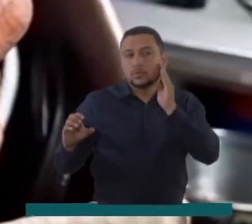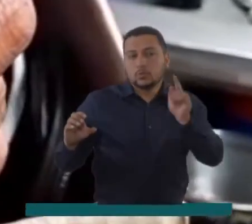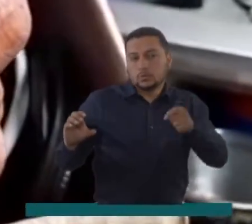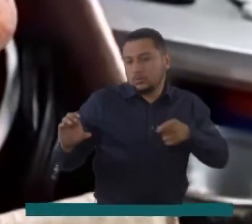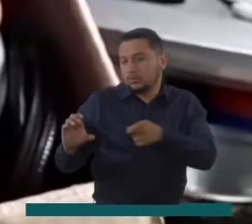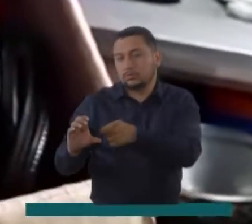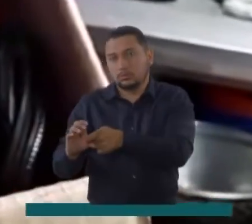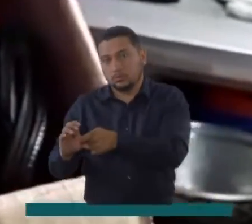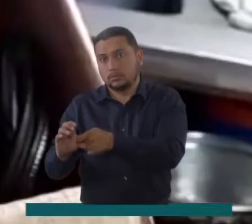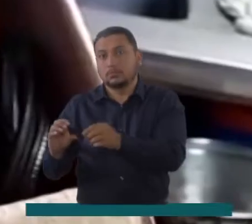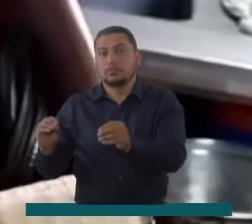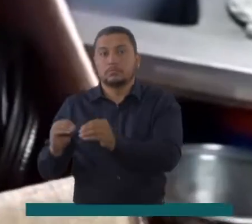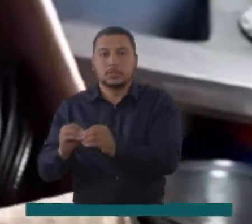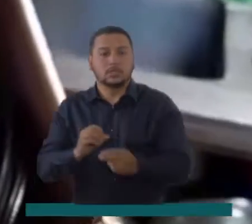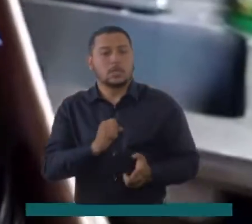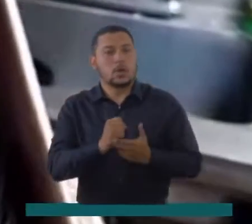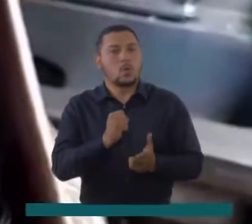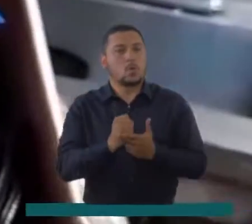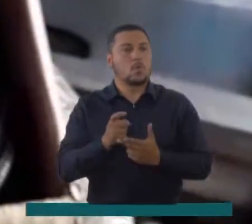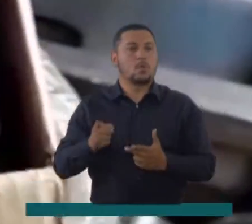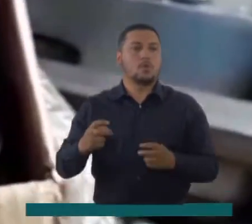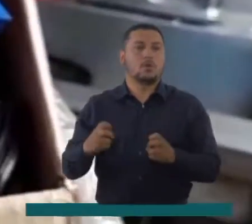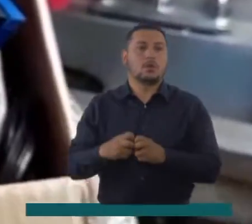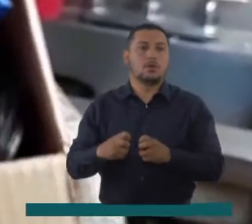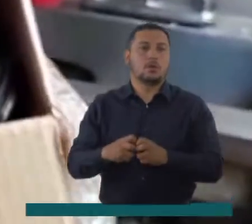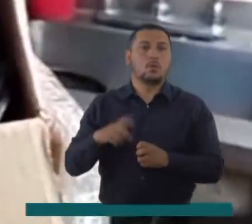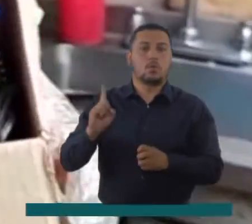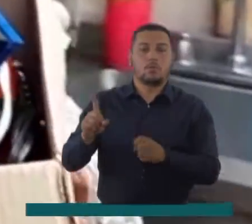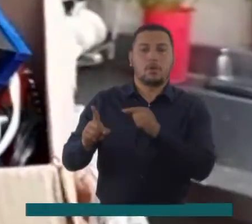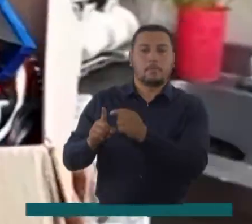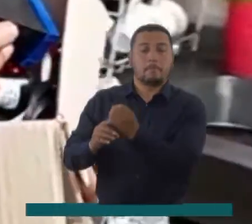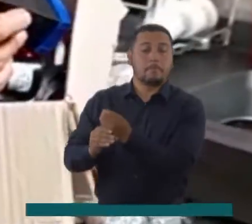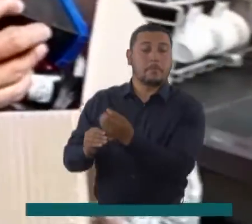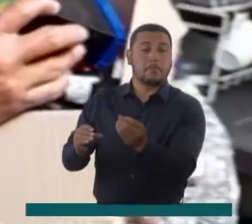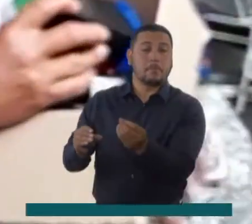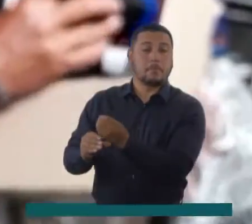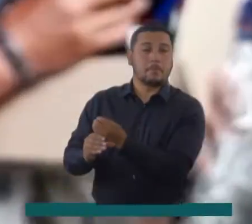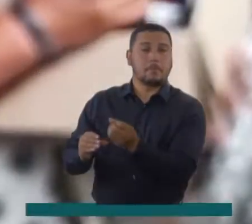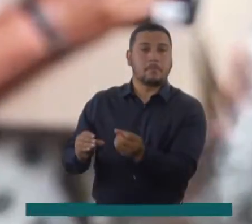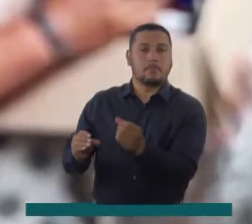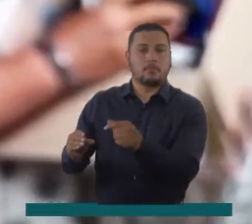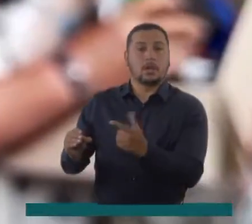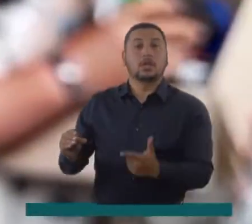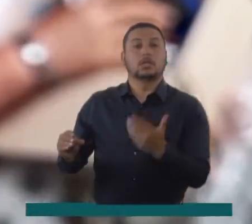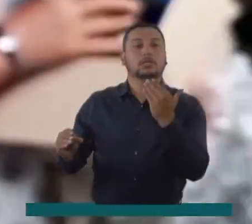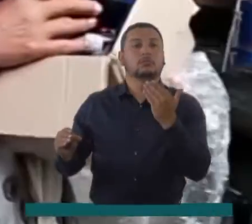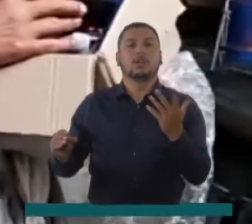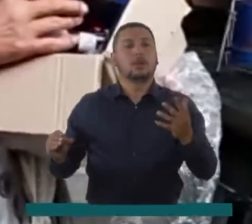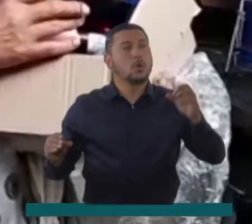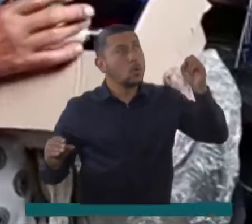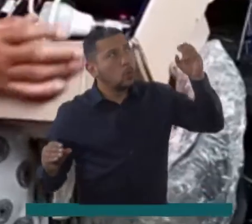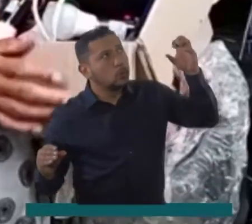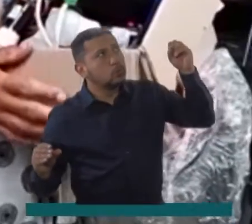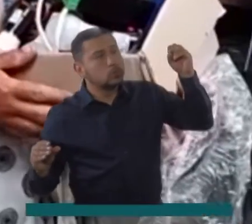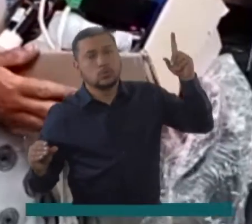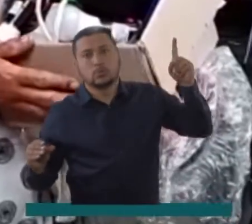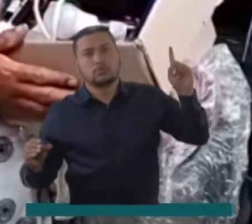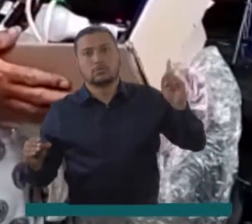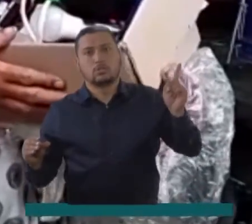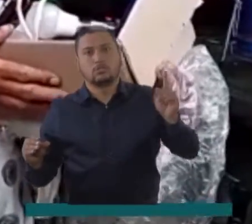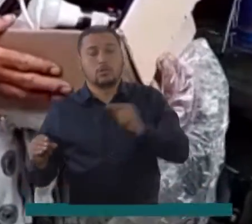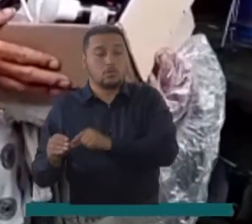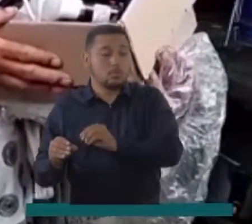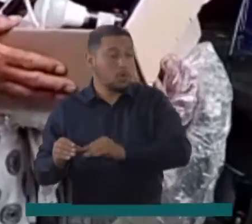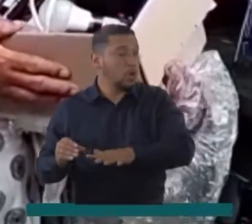para cargar el celular y ahorra también más energía porque son 10 bombillos, que eso lo beneficia a uno para ya no gastar